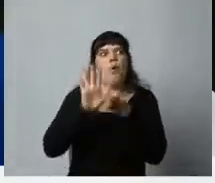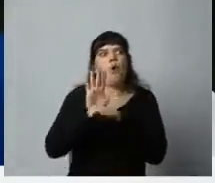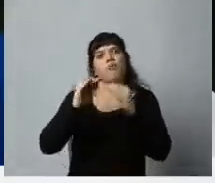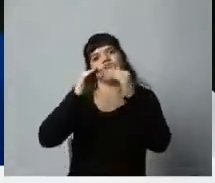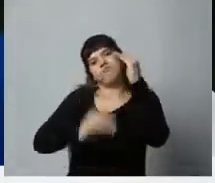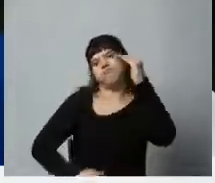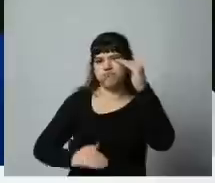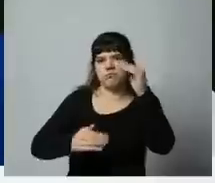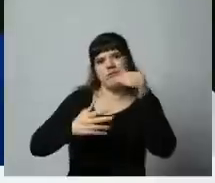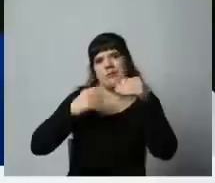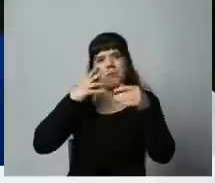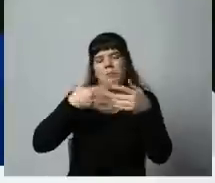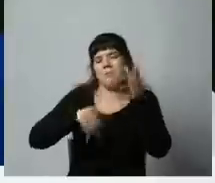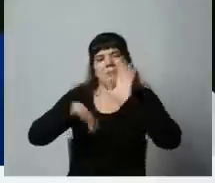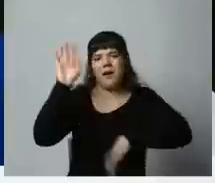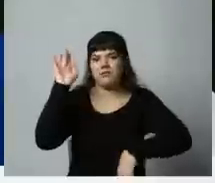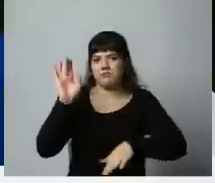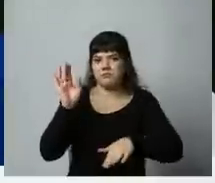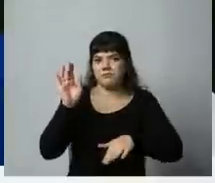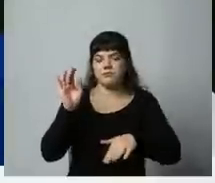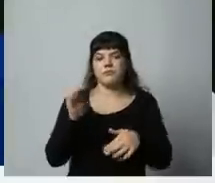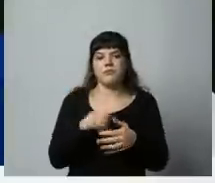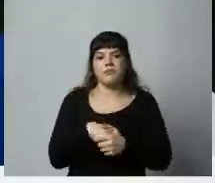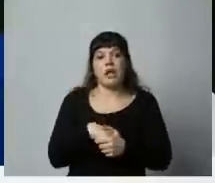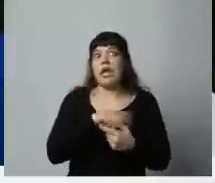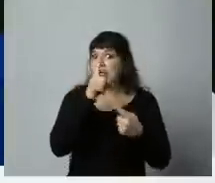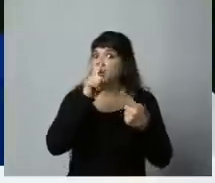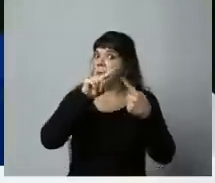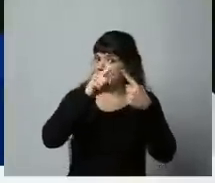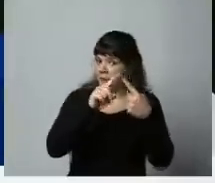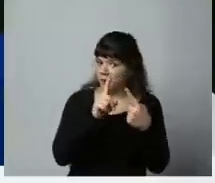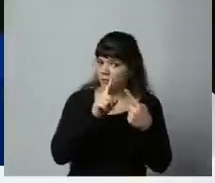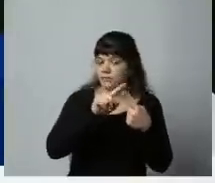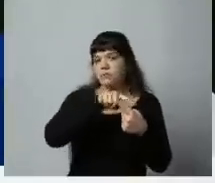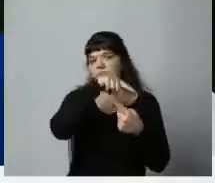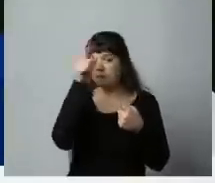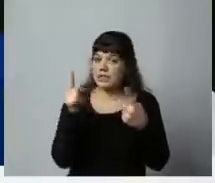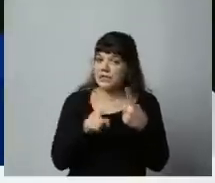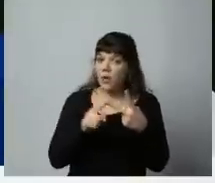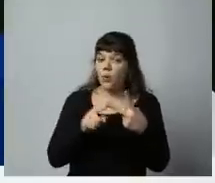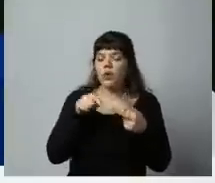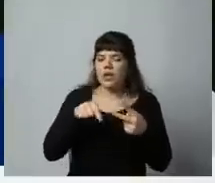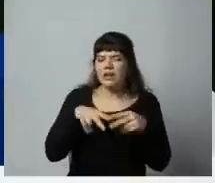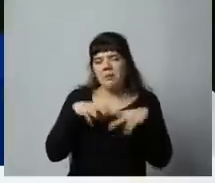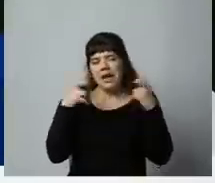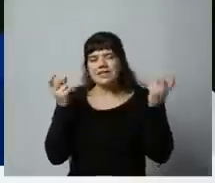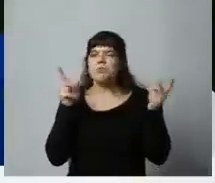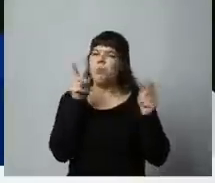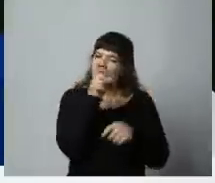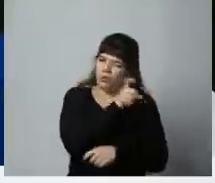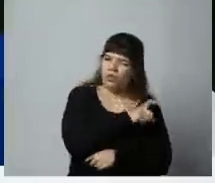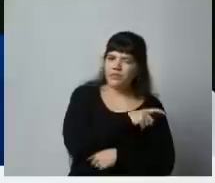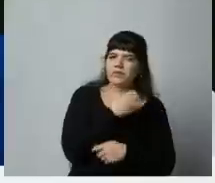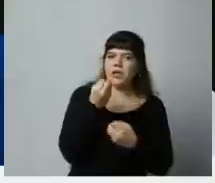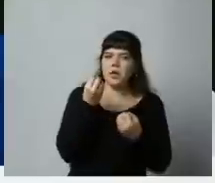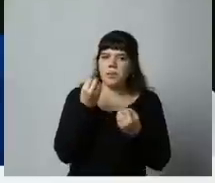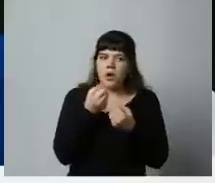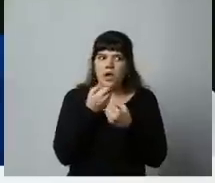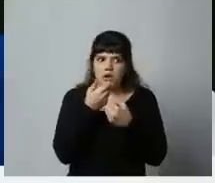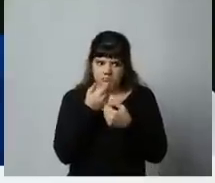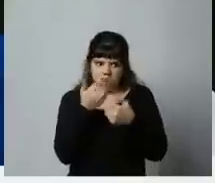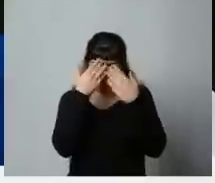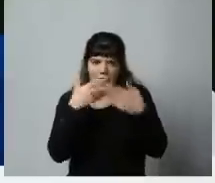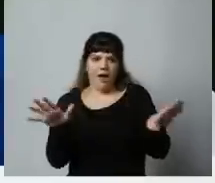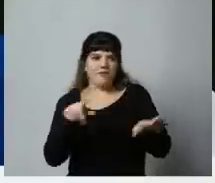primer elemento segundo elemento Y esto es un análisis bastante complejo Que hay que abrir a la discusión crítica digamos de